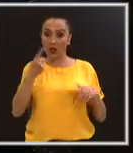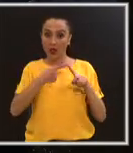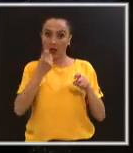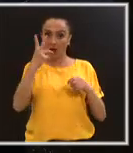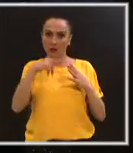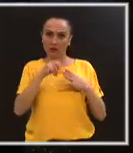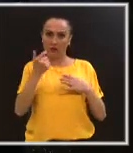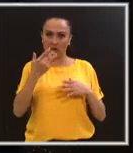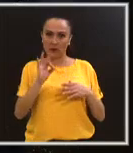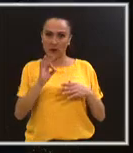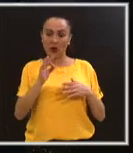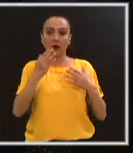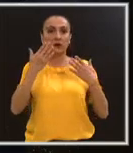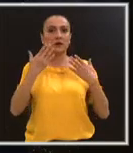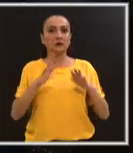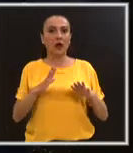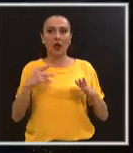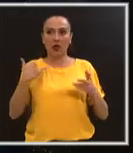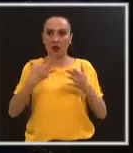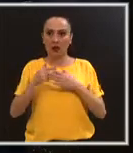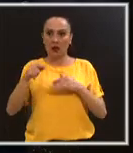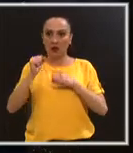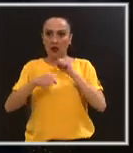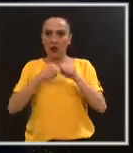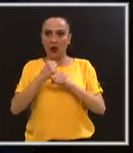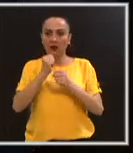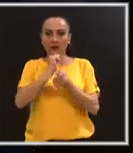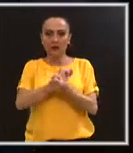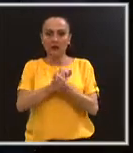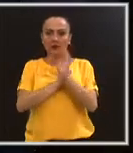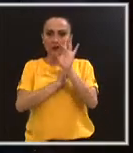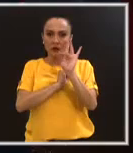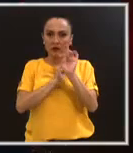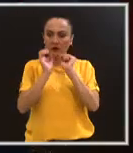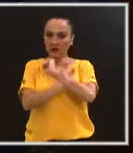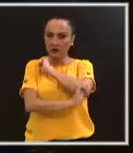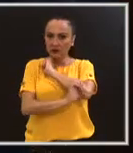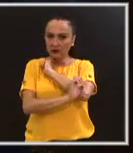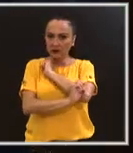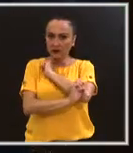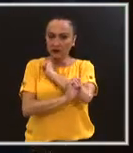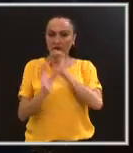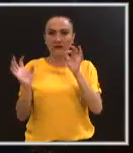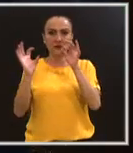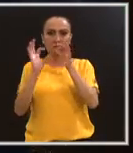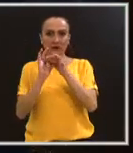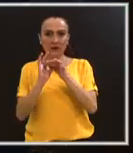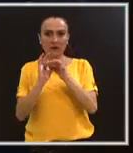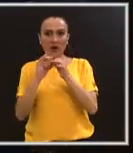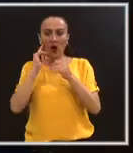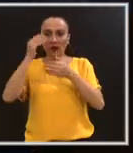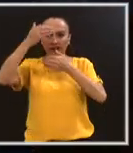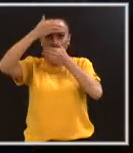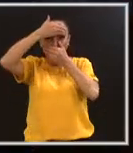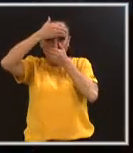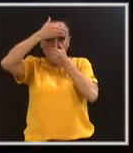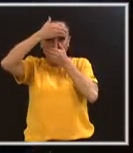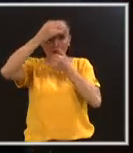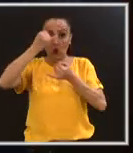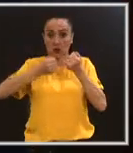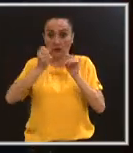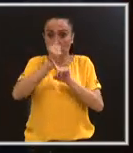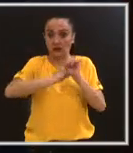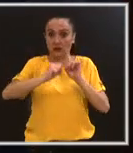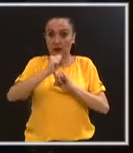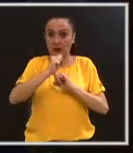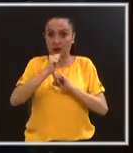2019 y ya hasta este año ya se Han detenido a ocho extranjeros ligados con terrorismo el último caso el